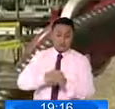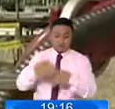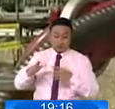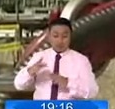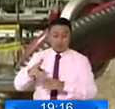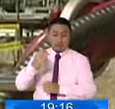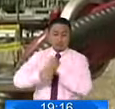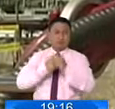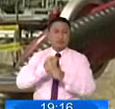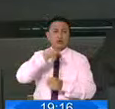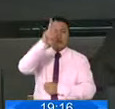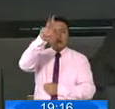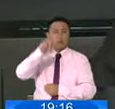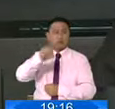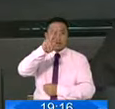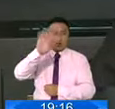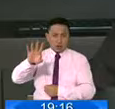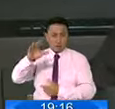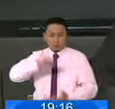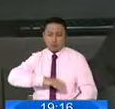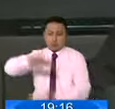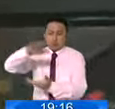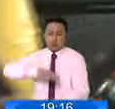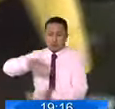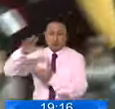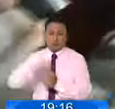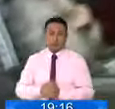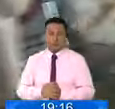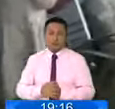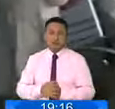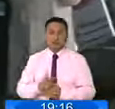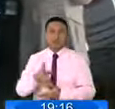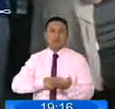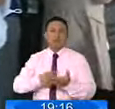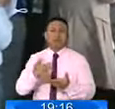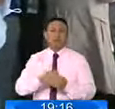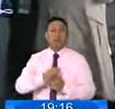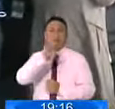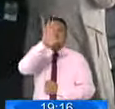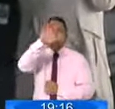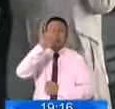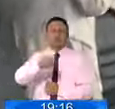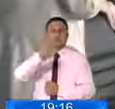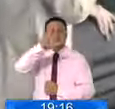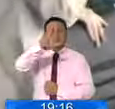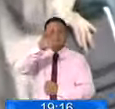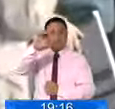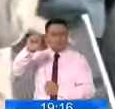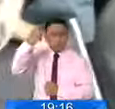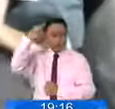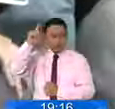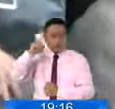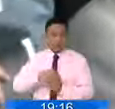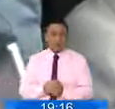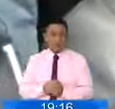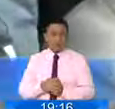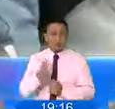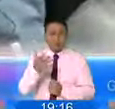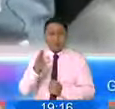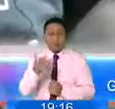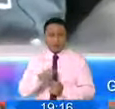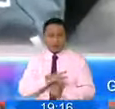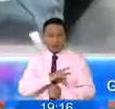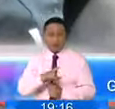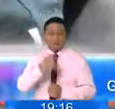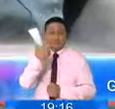el 2024. Para pagar alrededor de 5.300 millones de dólares, que es lo que más o menos se debe a las